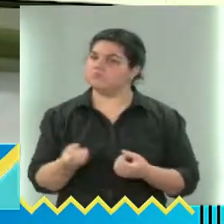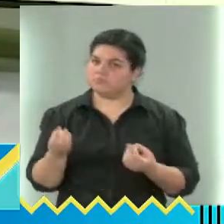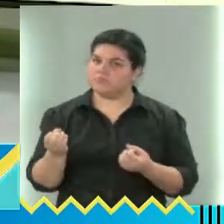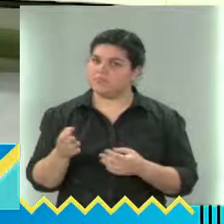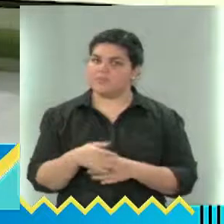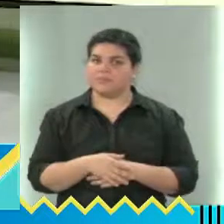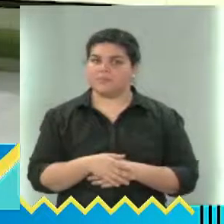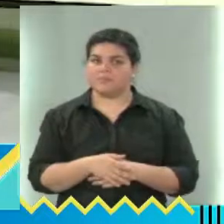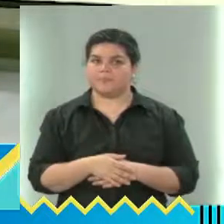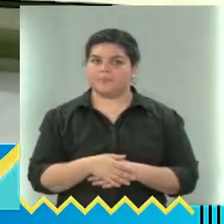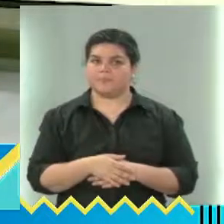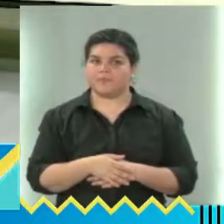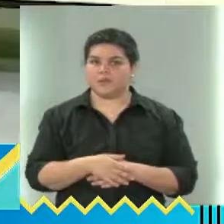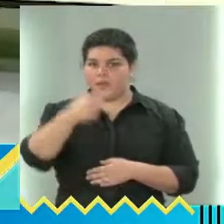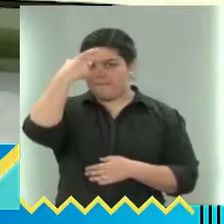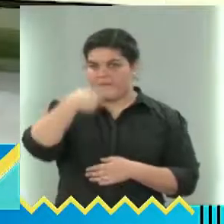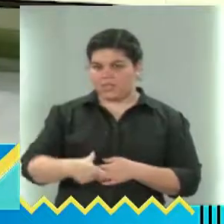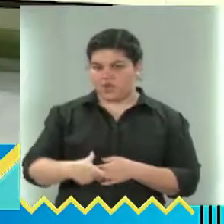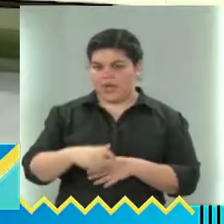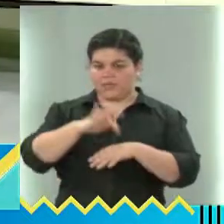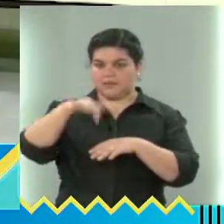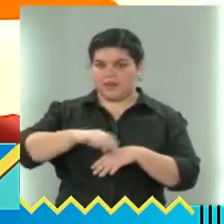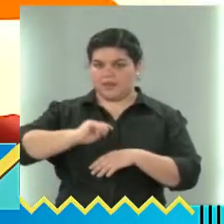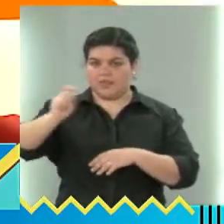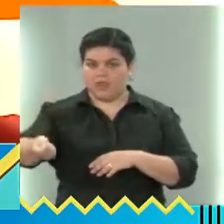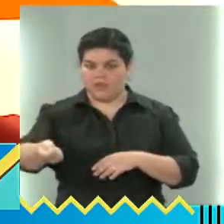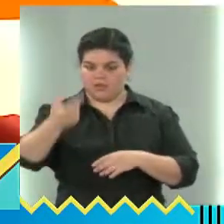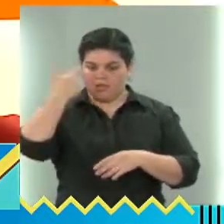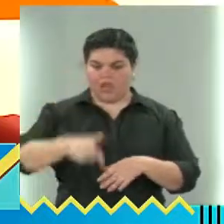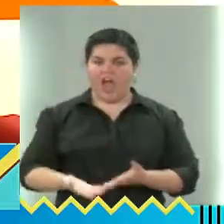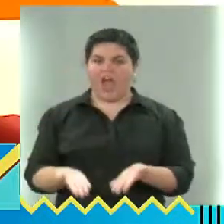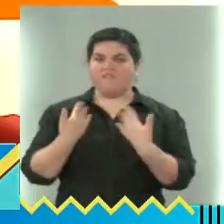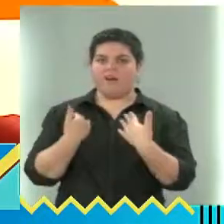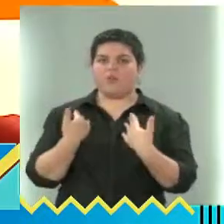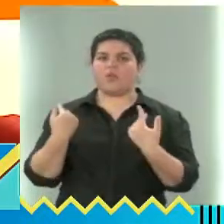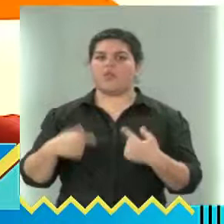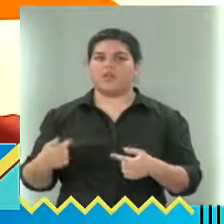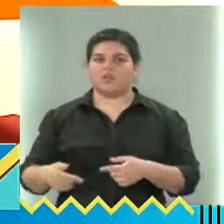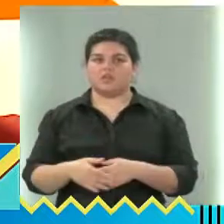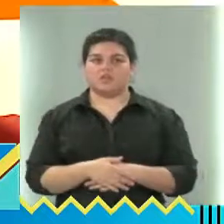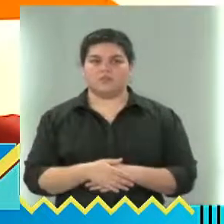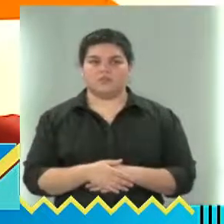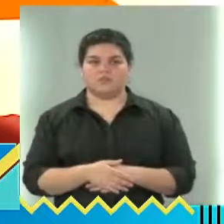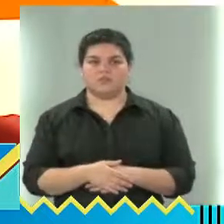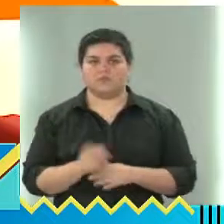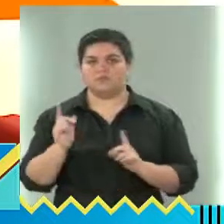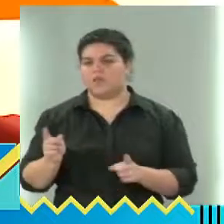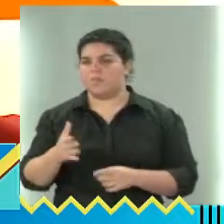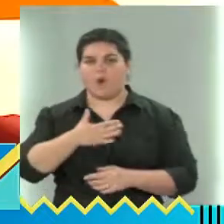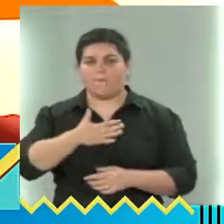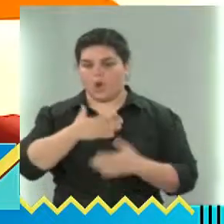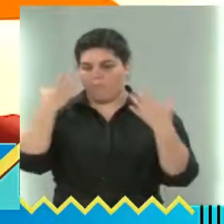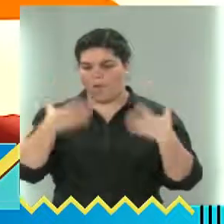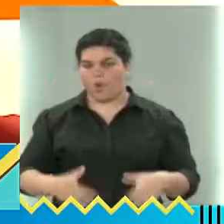beneficios que tiene el donante, digamos, además de donar sangre? Bueno, es un beneficio más que nada intrínseco, propio, como decía Ujú. el